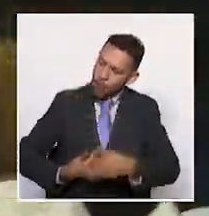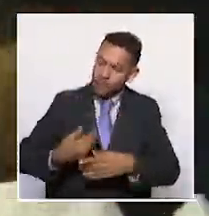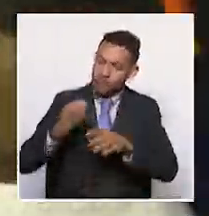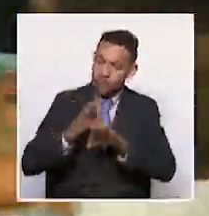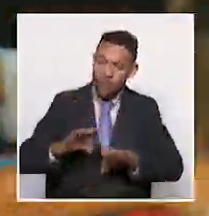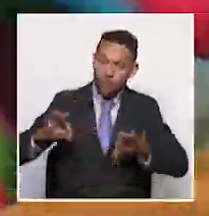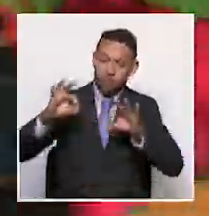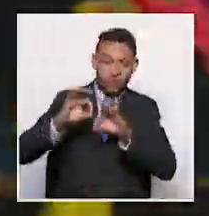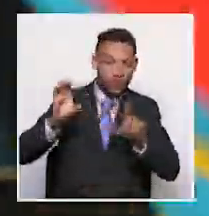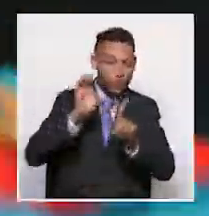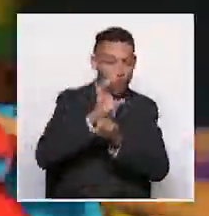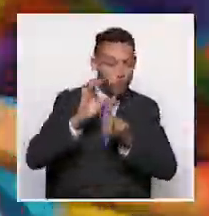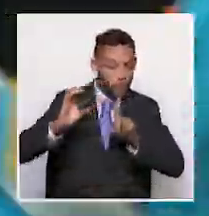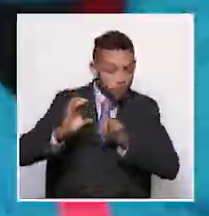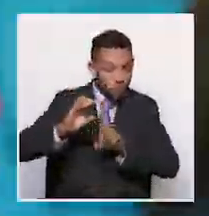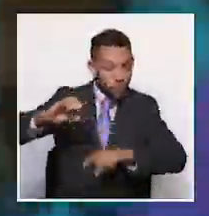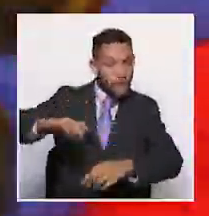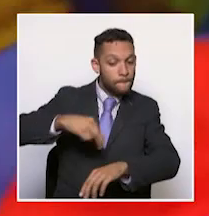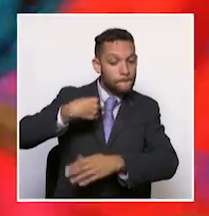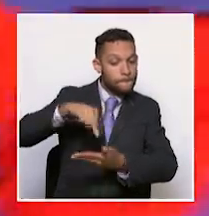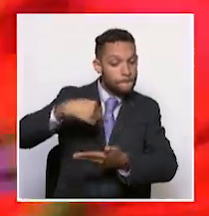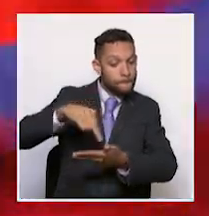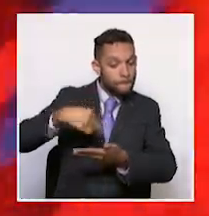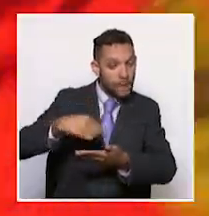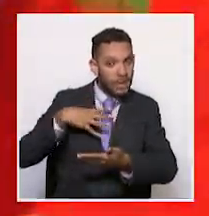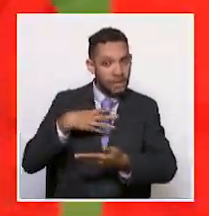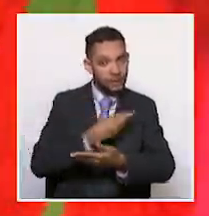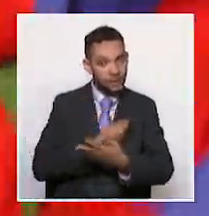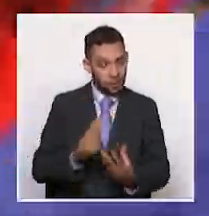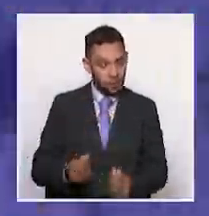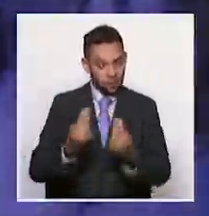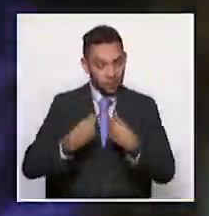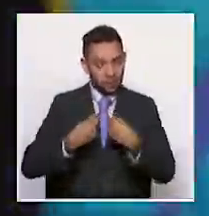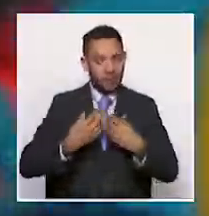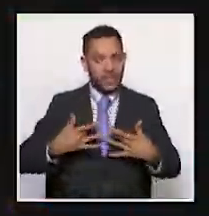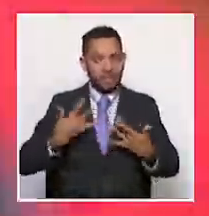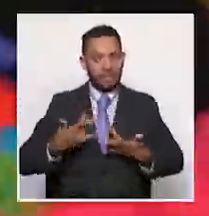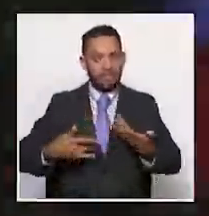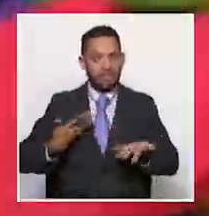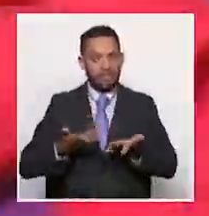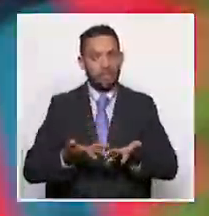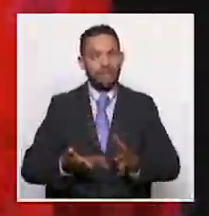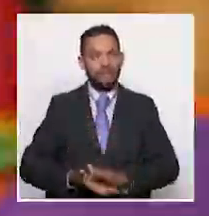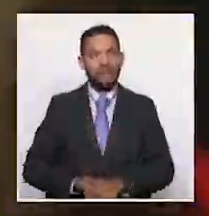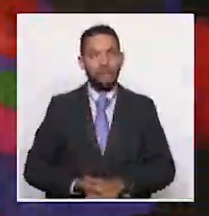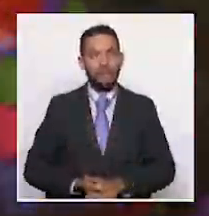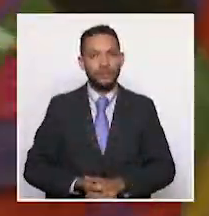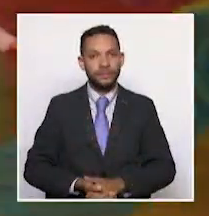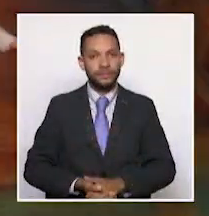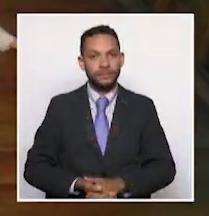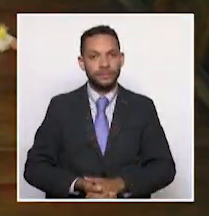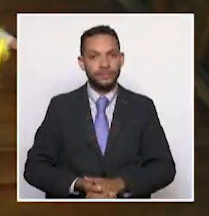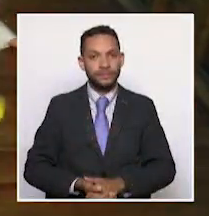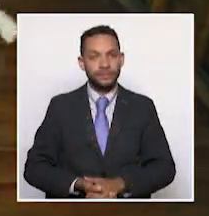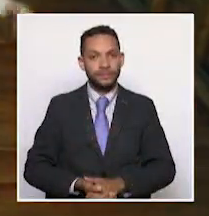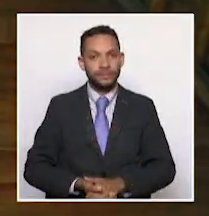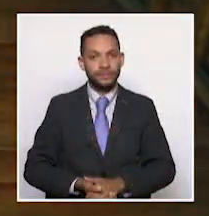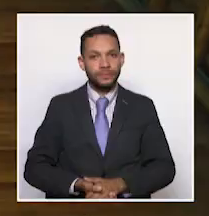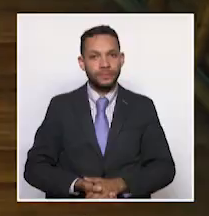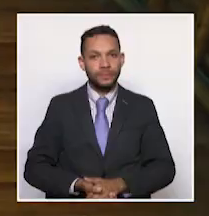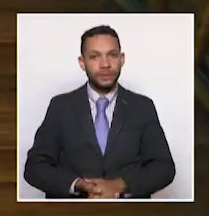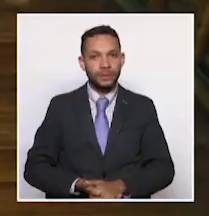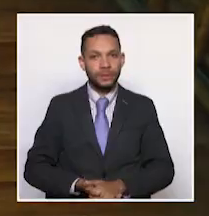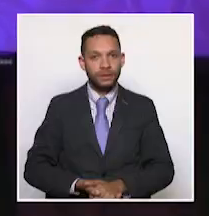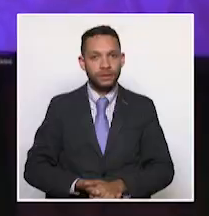el arte y el baile en la región. De la emoción que sentimos, nos ponemos a bailar, nos ponemos